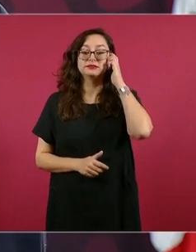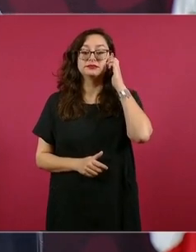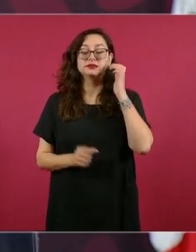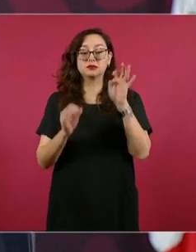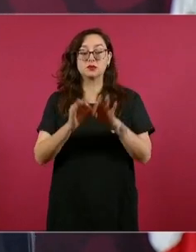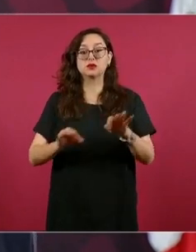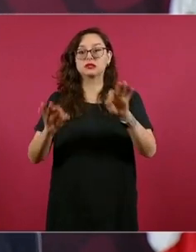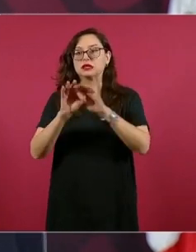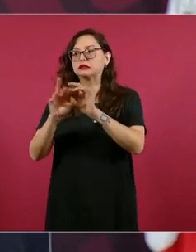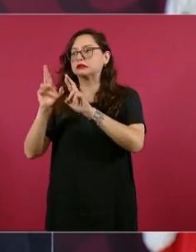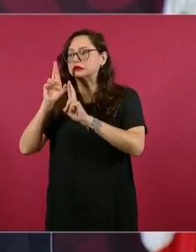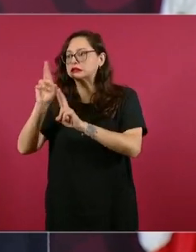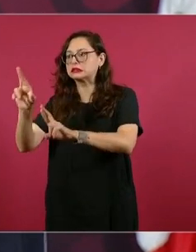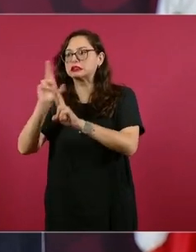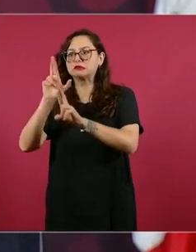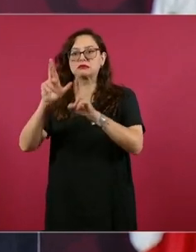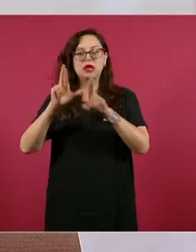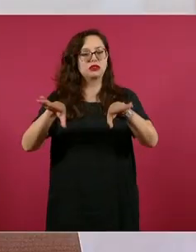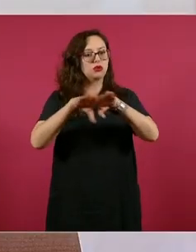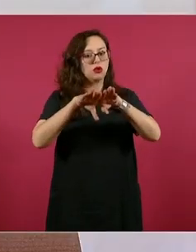No odiar a nadie.